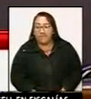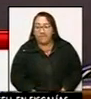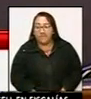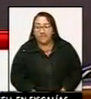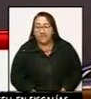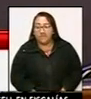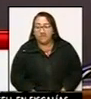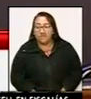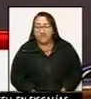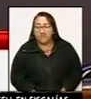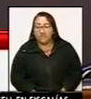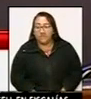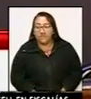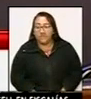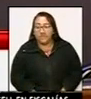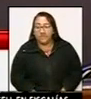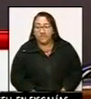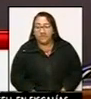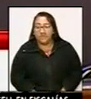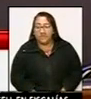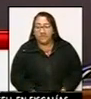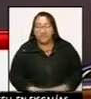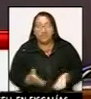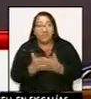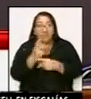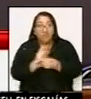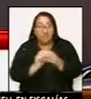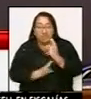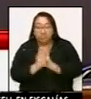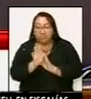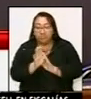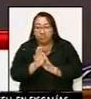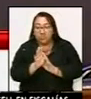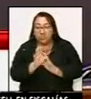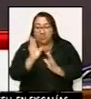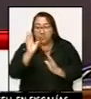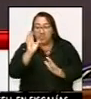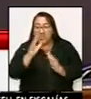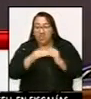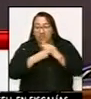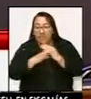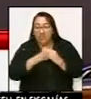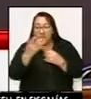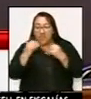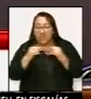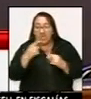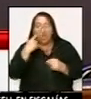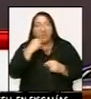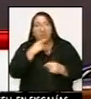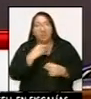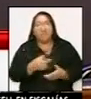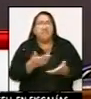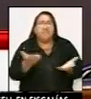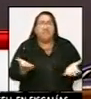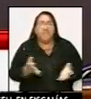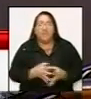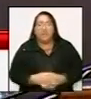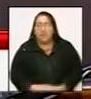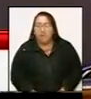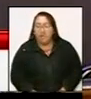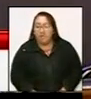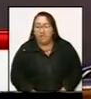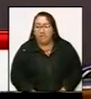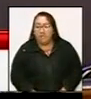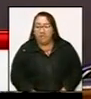Estamos de pique en educación. Porque en vez de defender la verdadera educación, están defendiendo ideología de género. ¡Qué bonito! Yendo contra la ley de